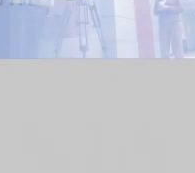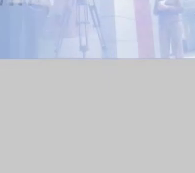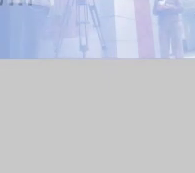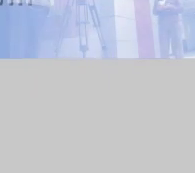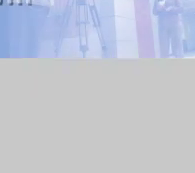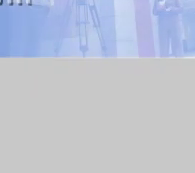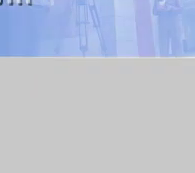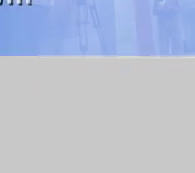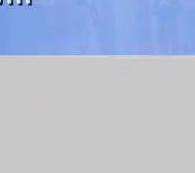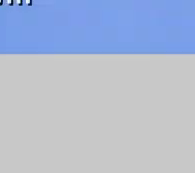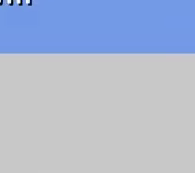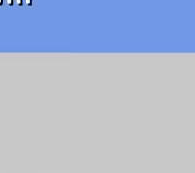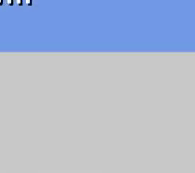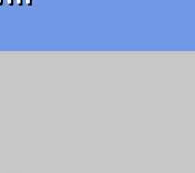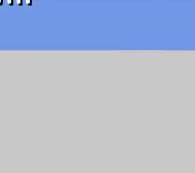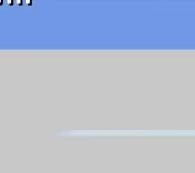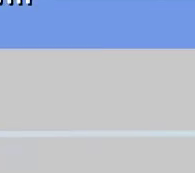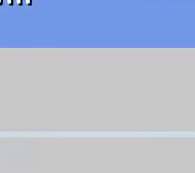¡Gracias!